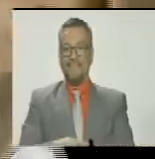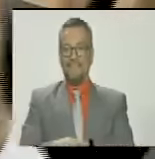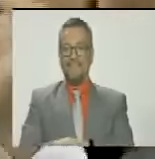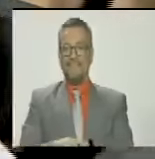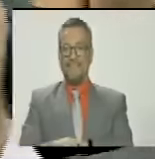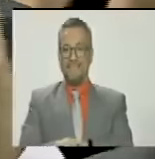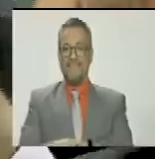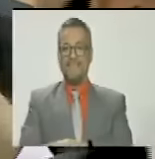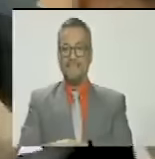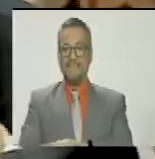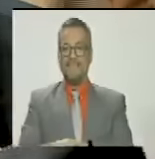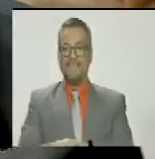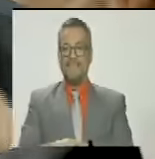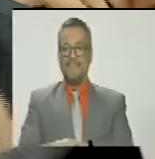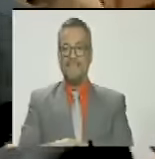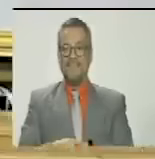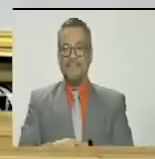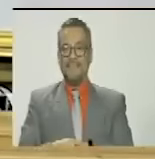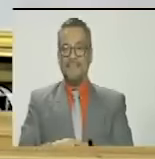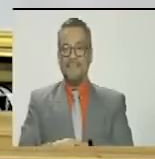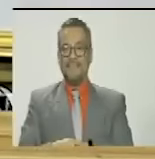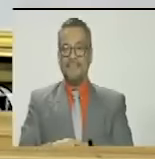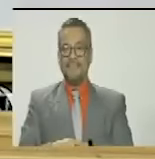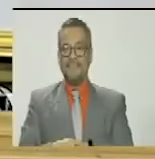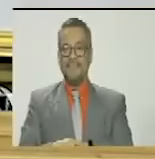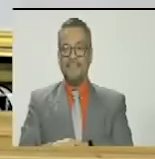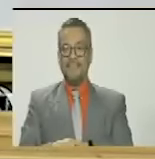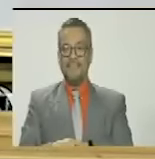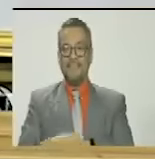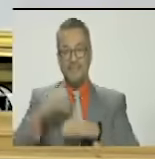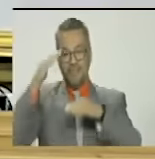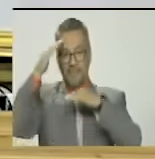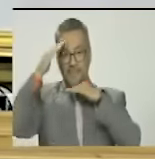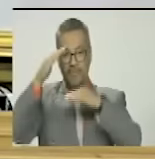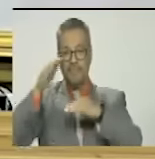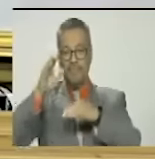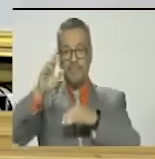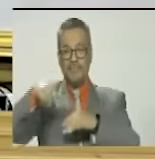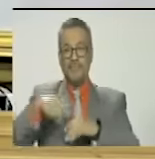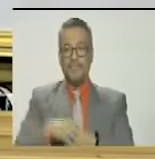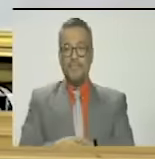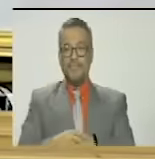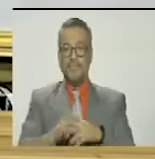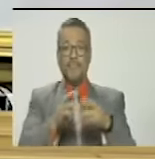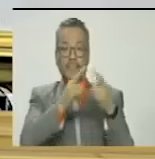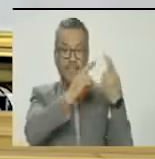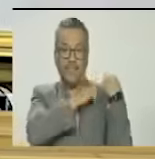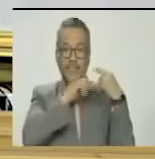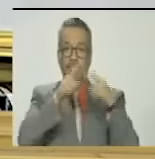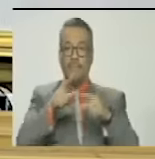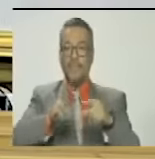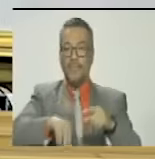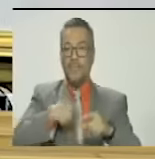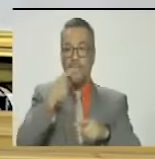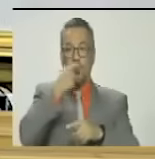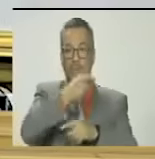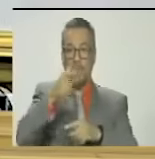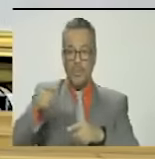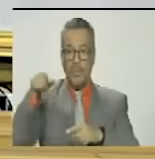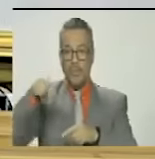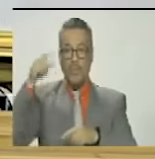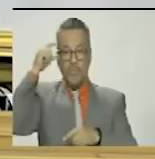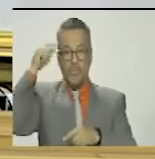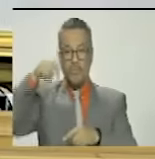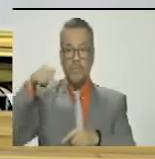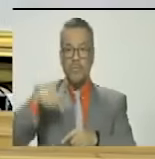Saludamos también a los representantes del Poder Popular que se encuentran hoy